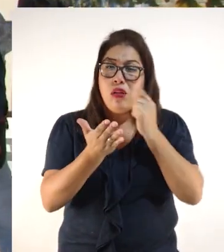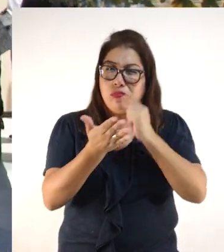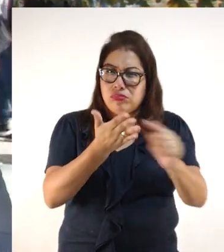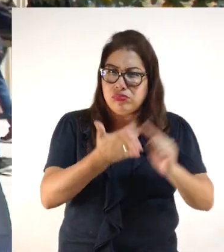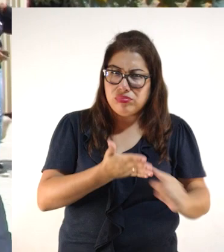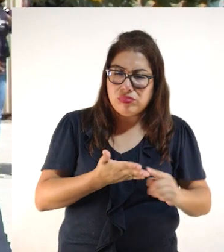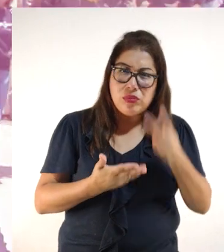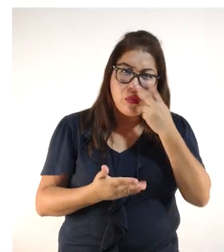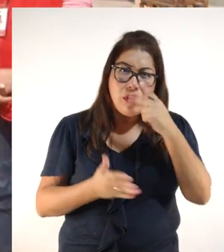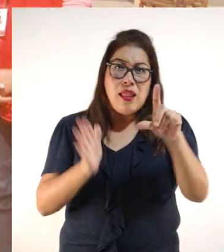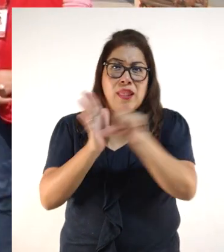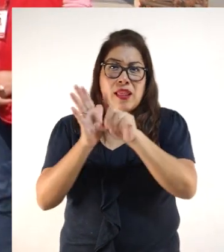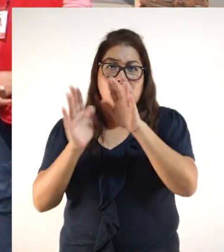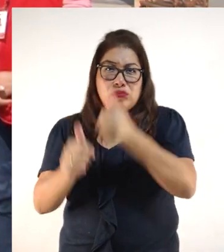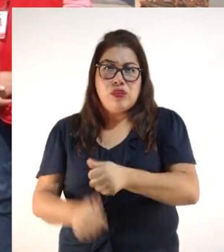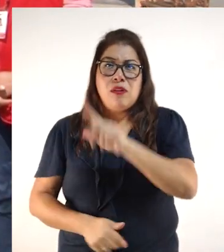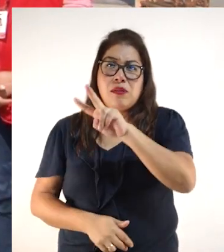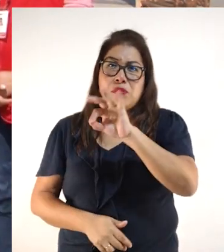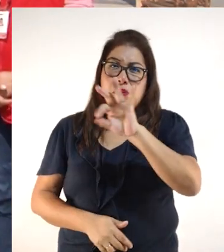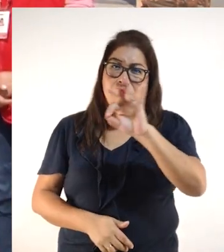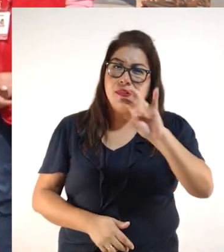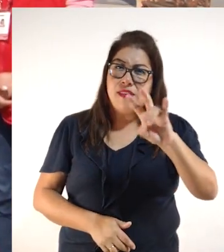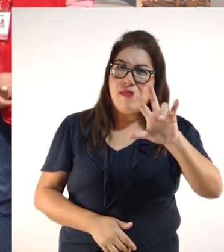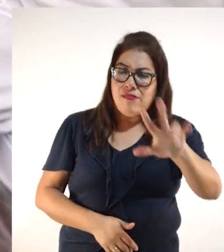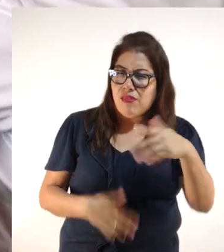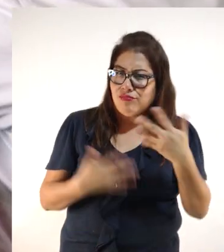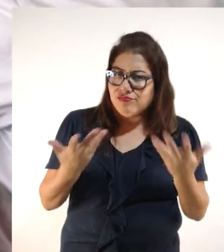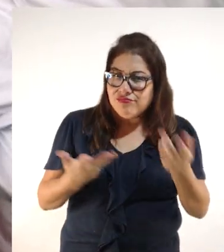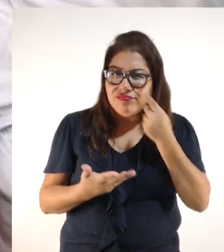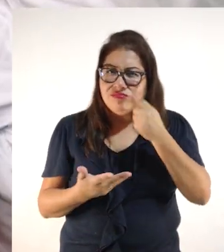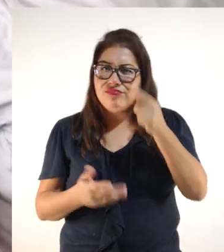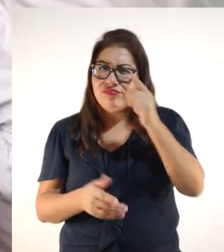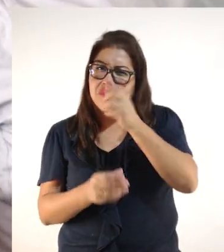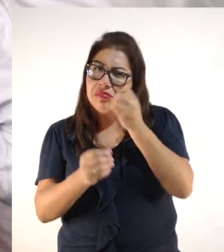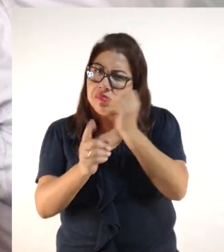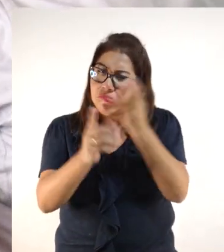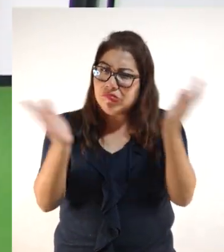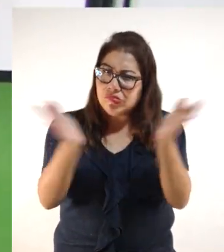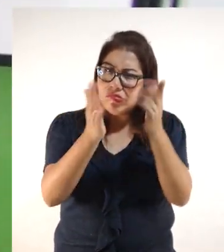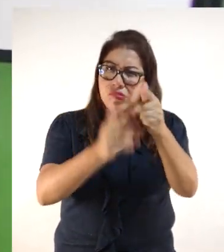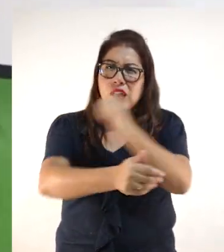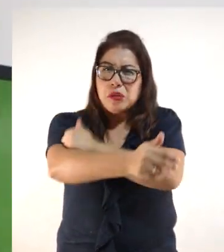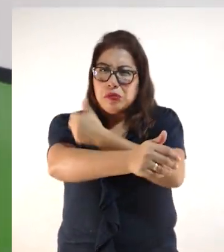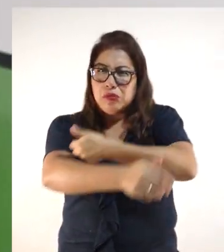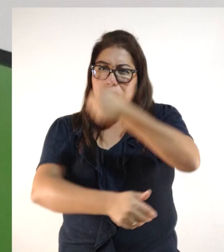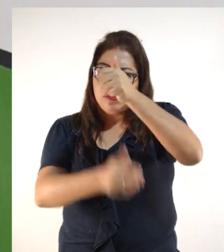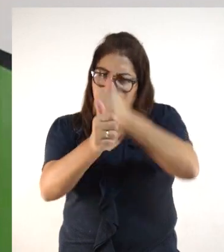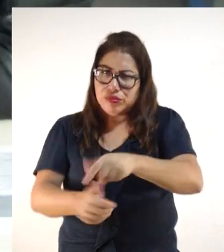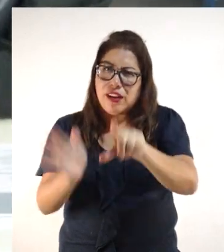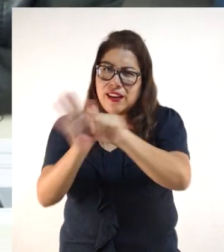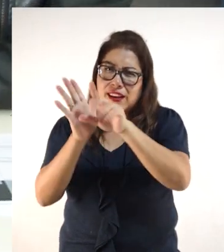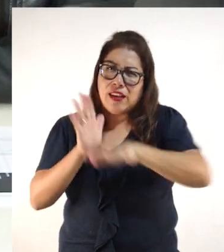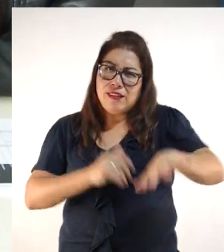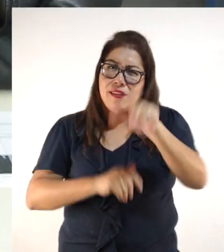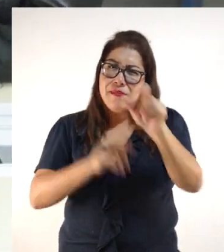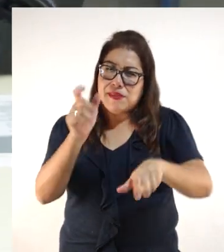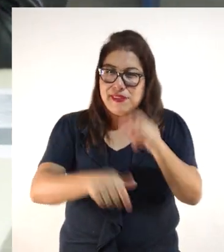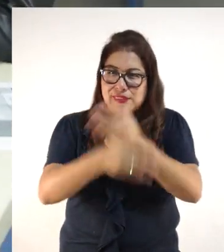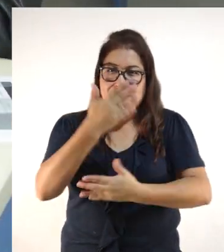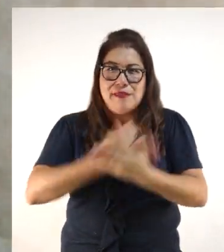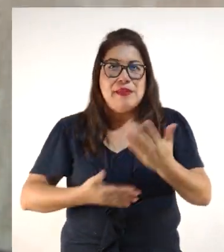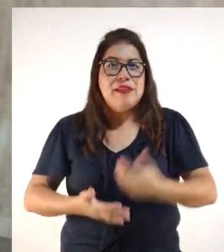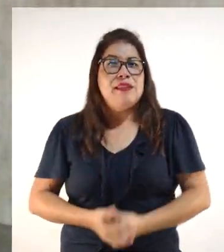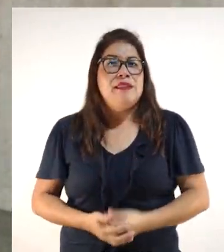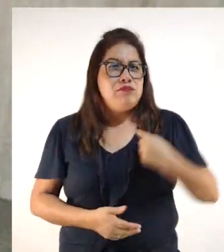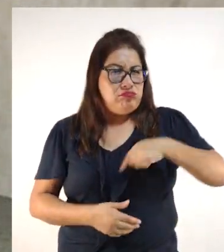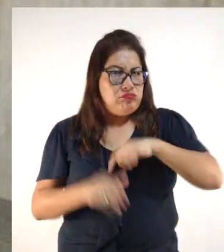Hemos evidenciado faltas a la ley 29973. Exhortamos a las autoridades dar cumplimiento a la Ley General de las